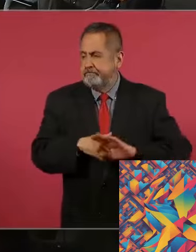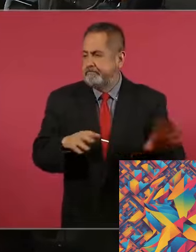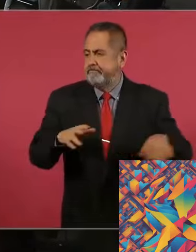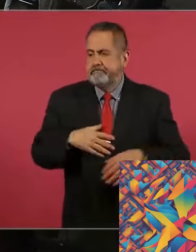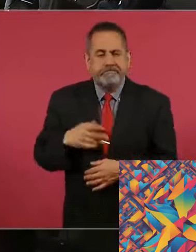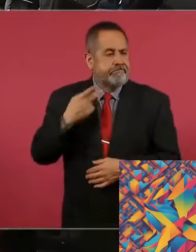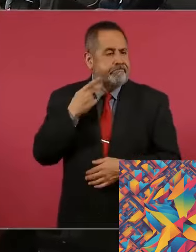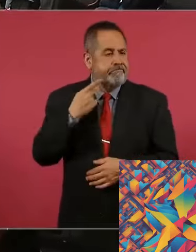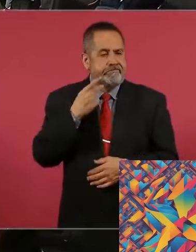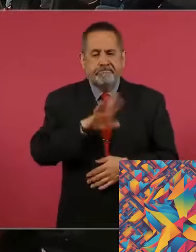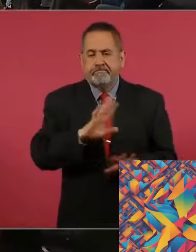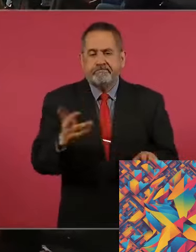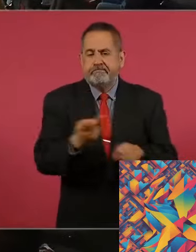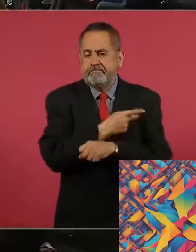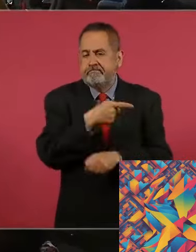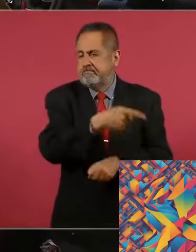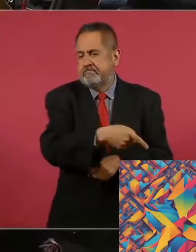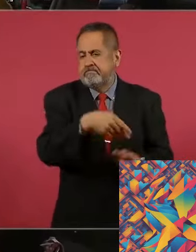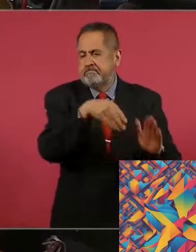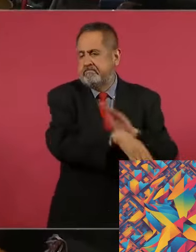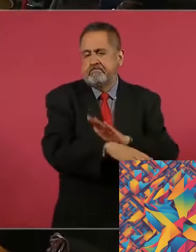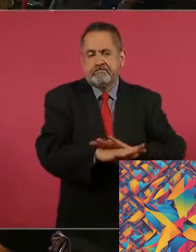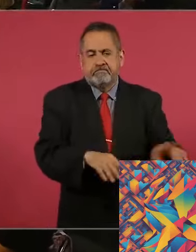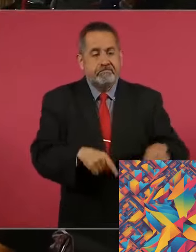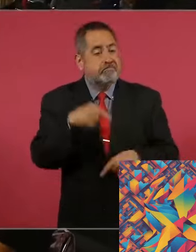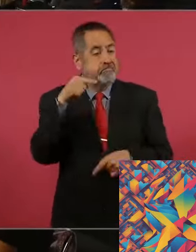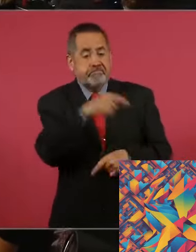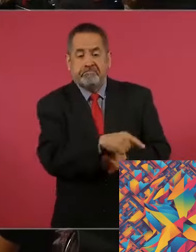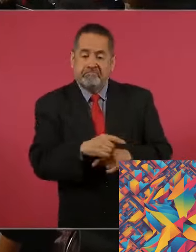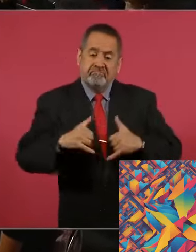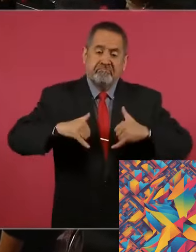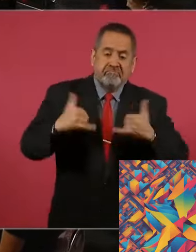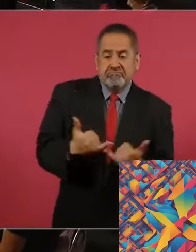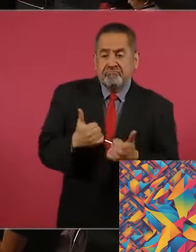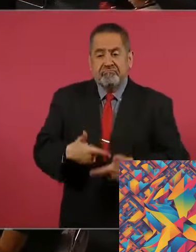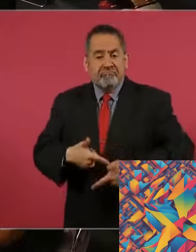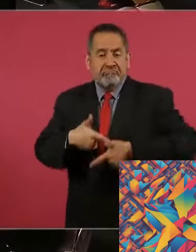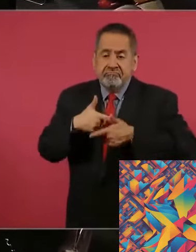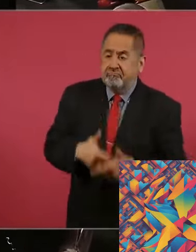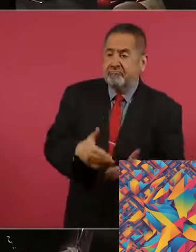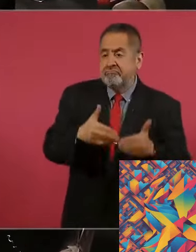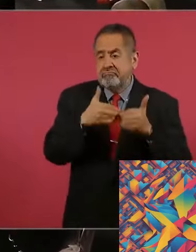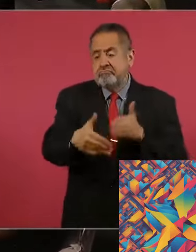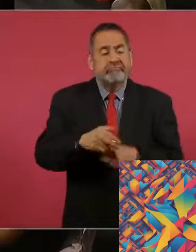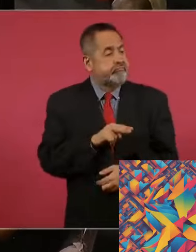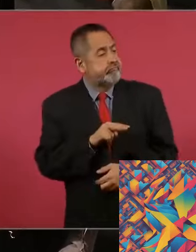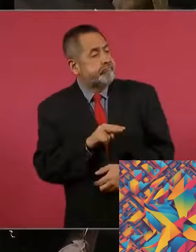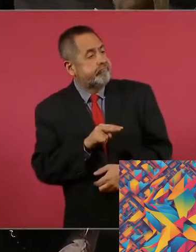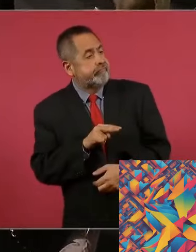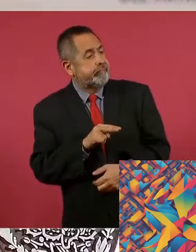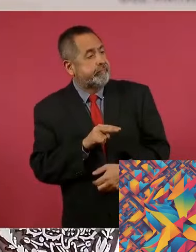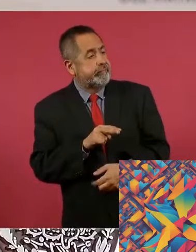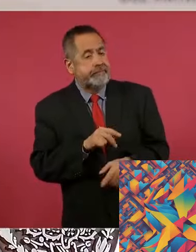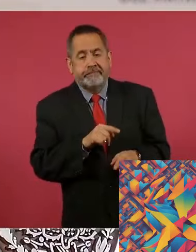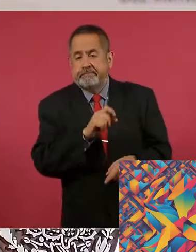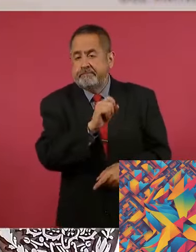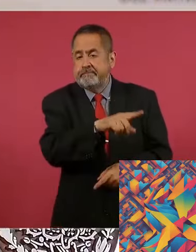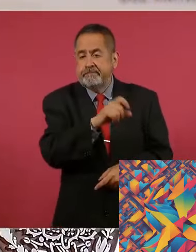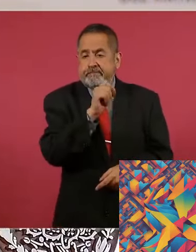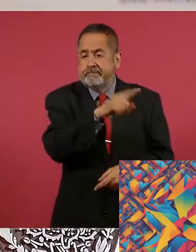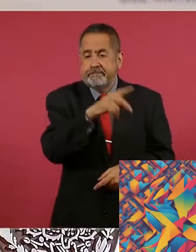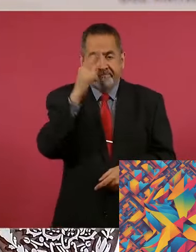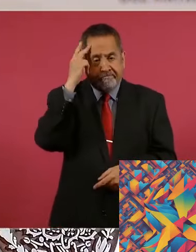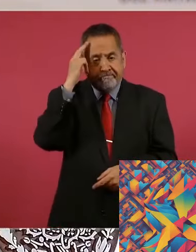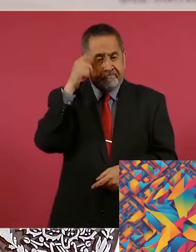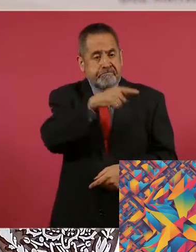se lleven a cabo de manera transparente y beneficiosa para todas las partes involucradas. El Tren Maya, en particular, es